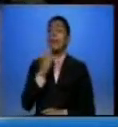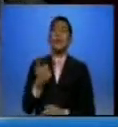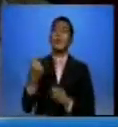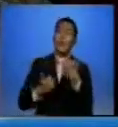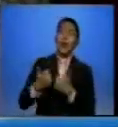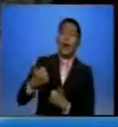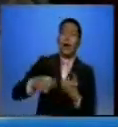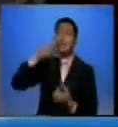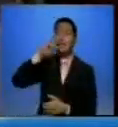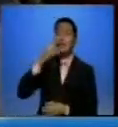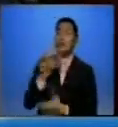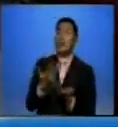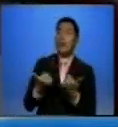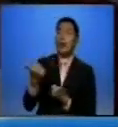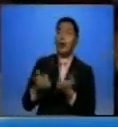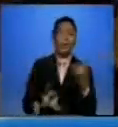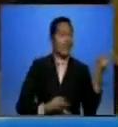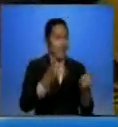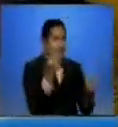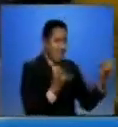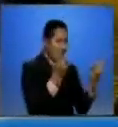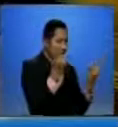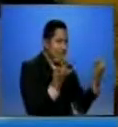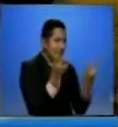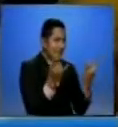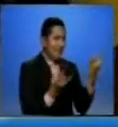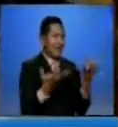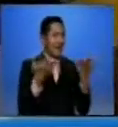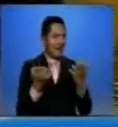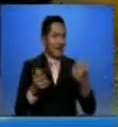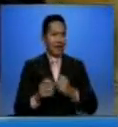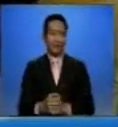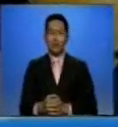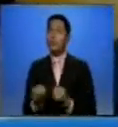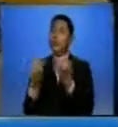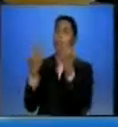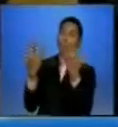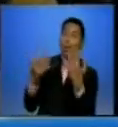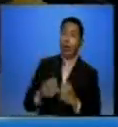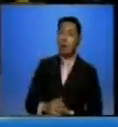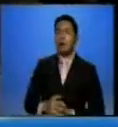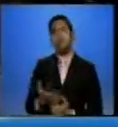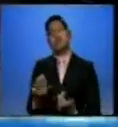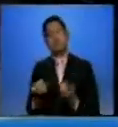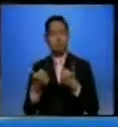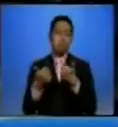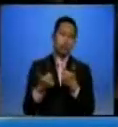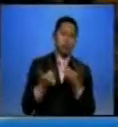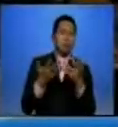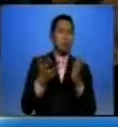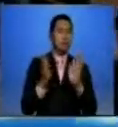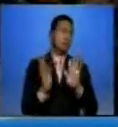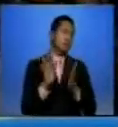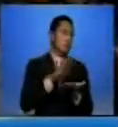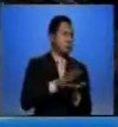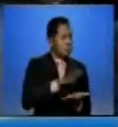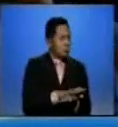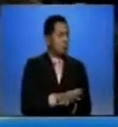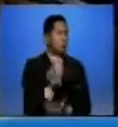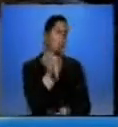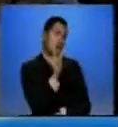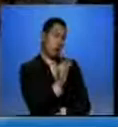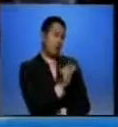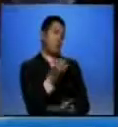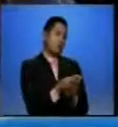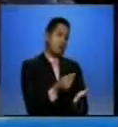piden los niños? Quiero un Spider-Man que le compre. Sí. ¿Cómo se ven los precios? O sea, sí están cómodos para